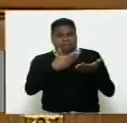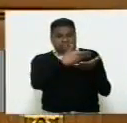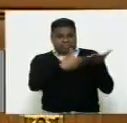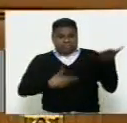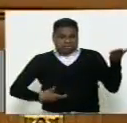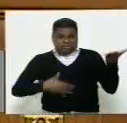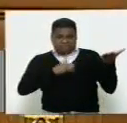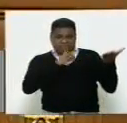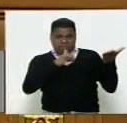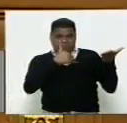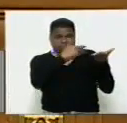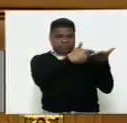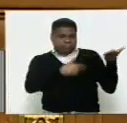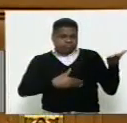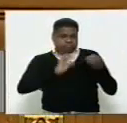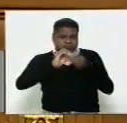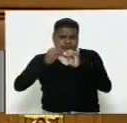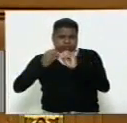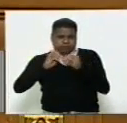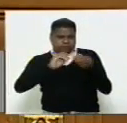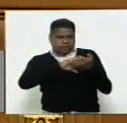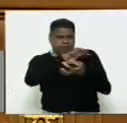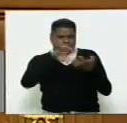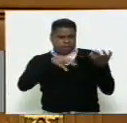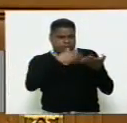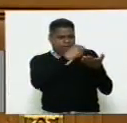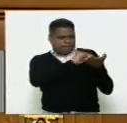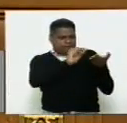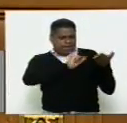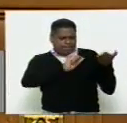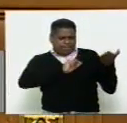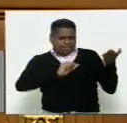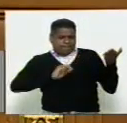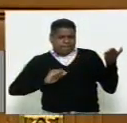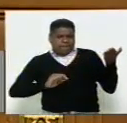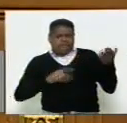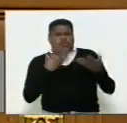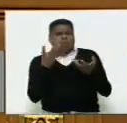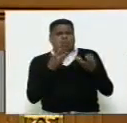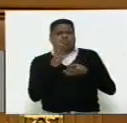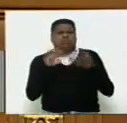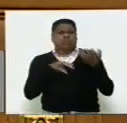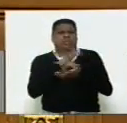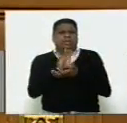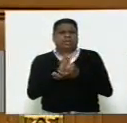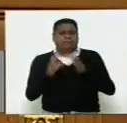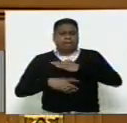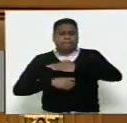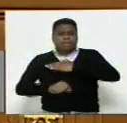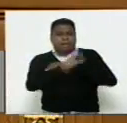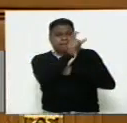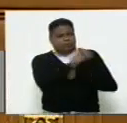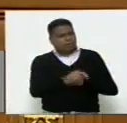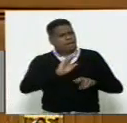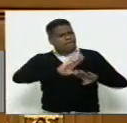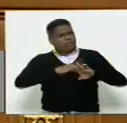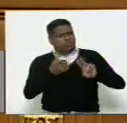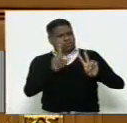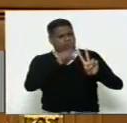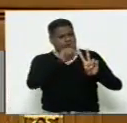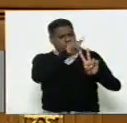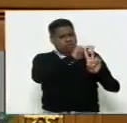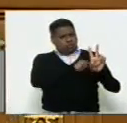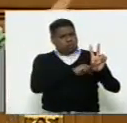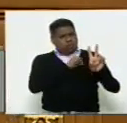informe sobre el problema de las parturientas, porque yo le daba dos tareas